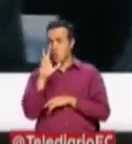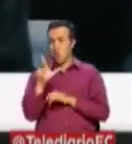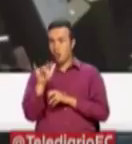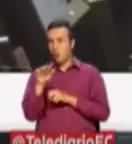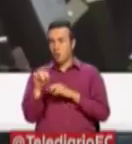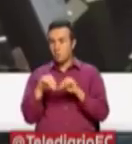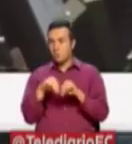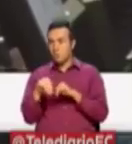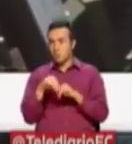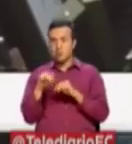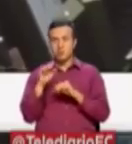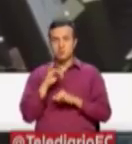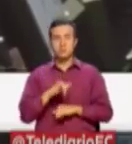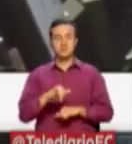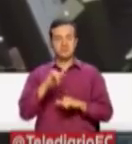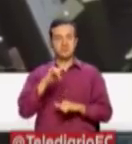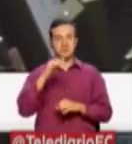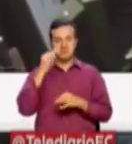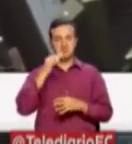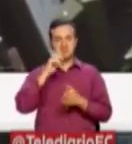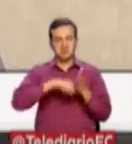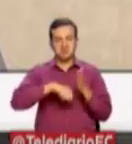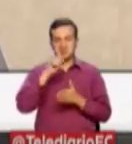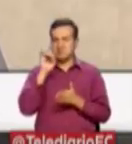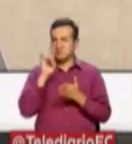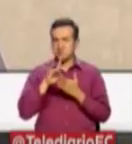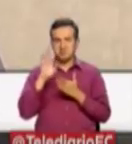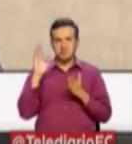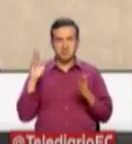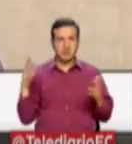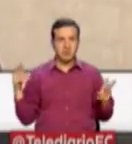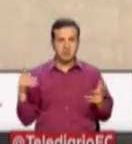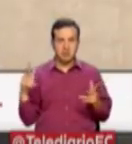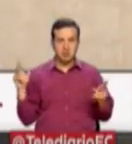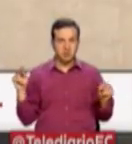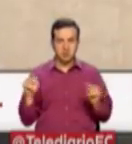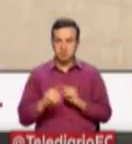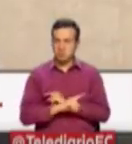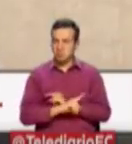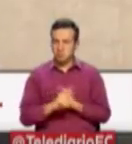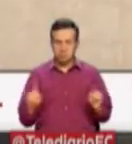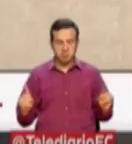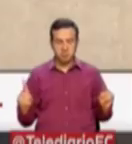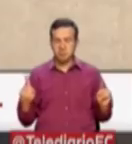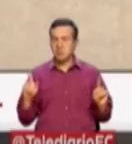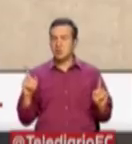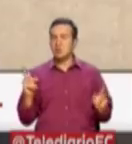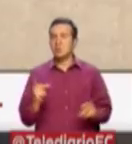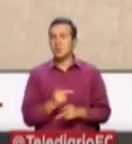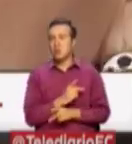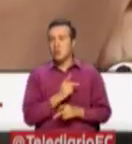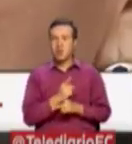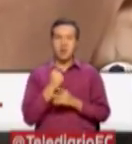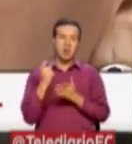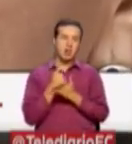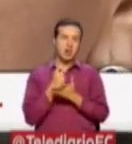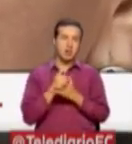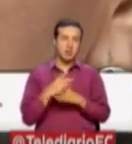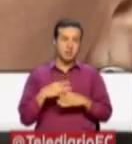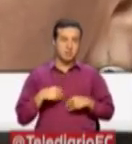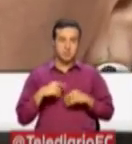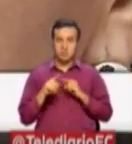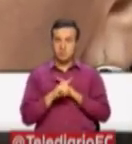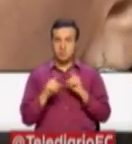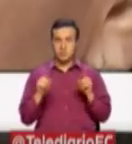movilidad se mantienen en la línea de dar paso a la censura no nos deja y llevar por ningún tipo de amenaza por ningún tipo de presión y en país